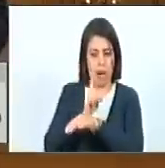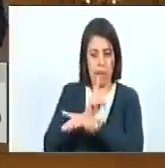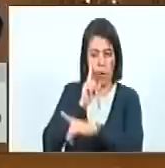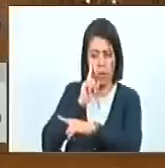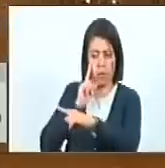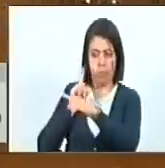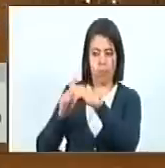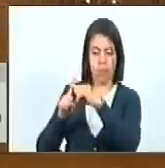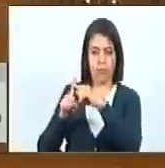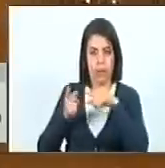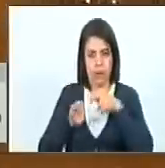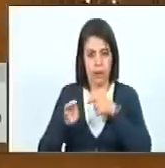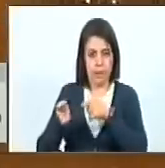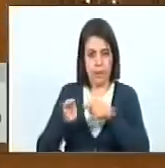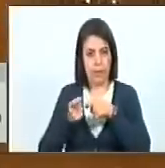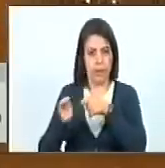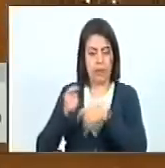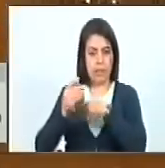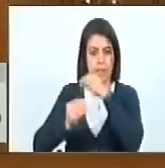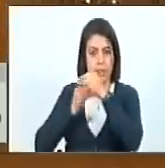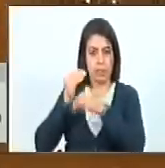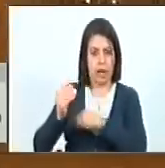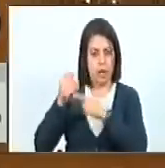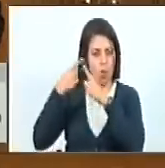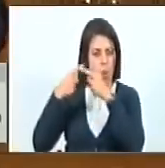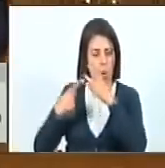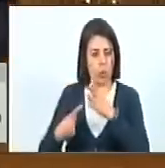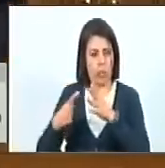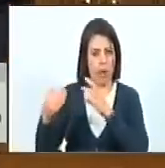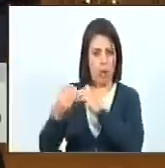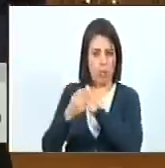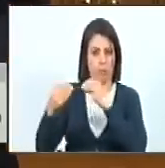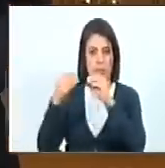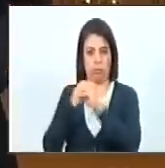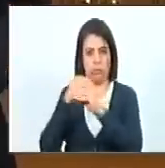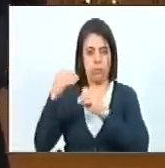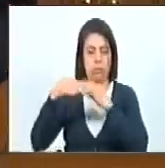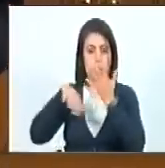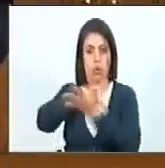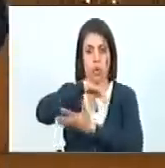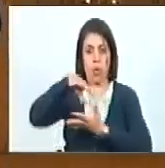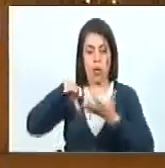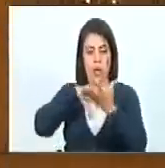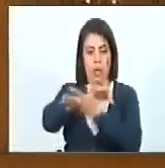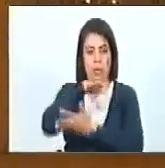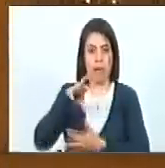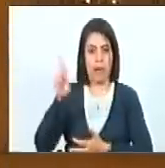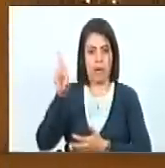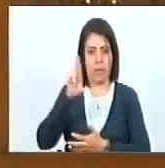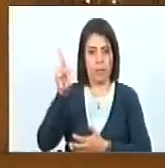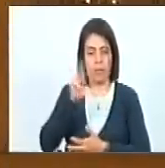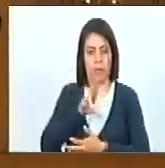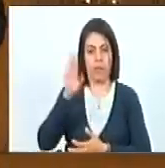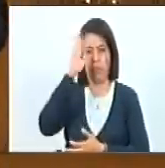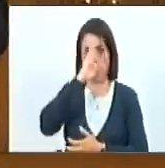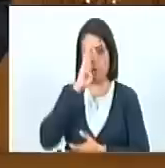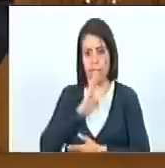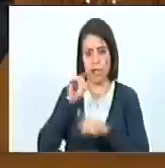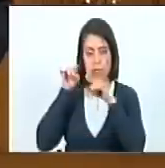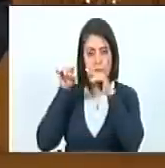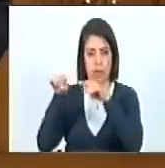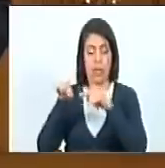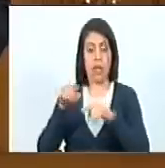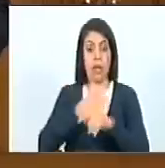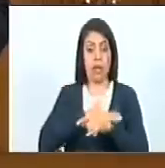en tratar de generar condiciones adversas en la República Federativa y